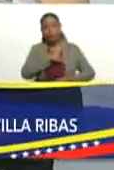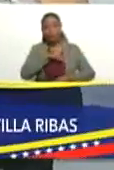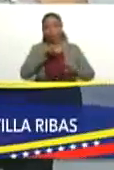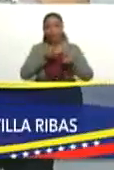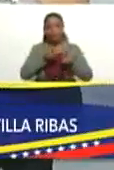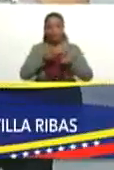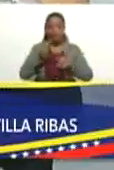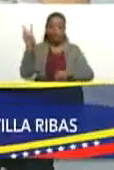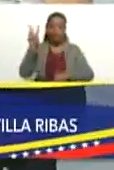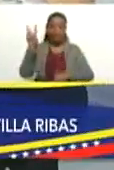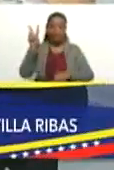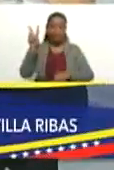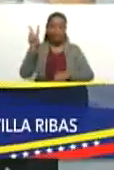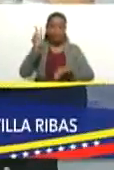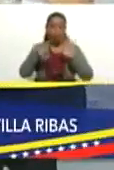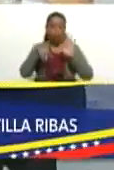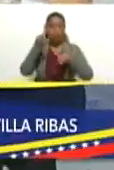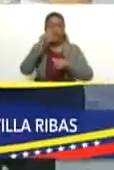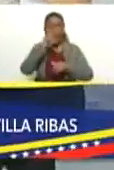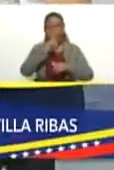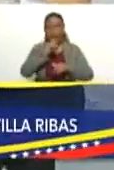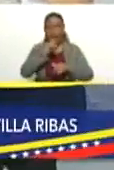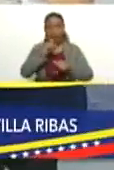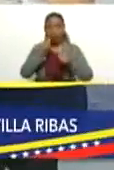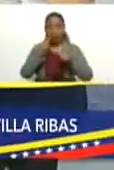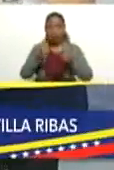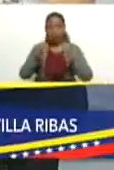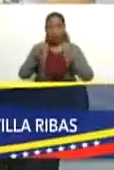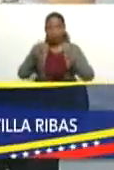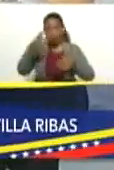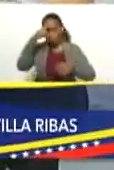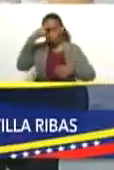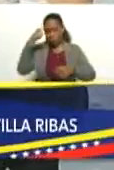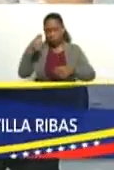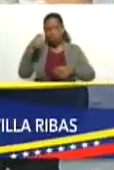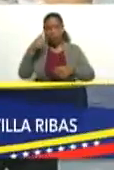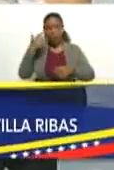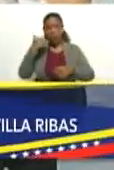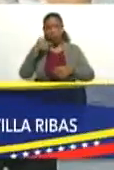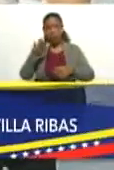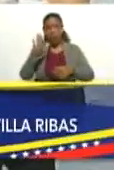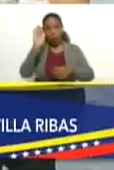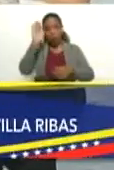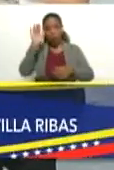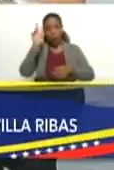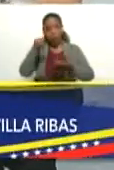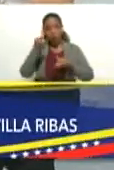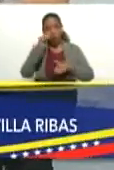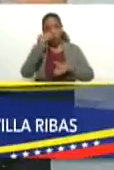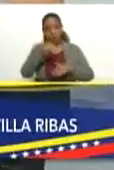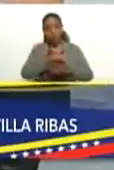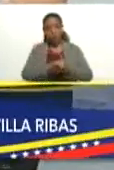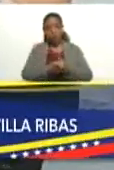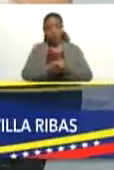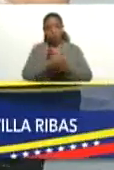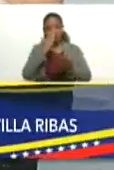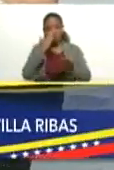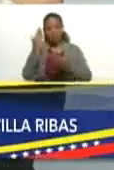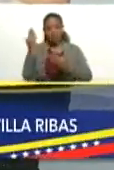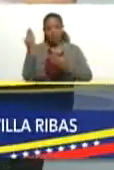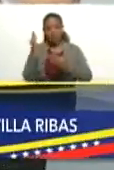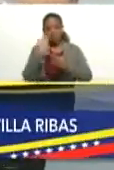Vivienda Venezuela. 12 años bien ganado, bien sudado, y vamos por 12 más. Pero quisiera que fuera Elizabeth, presidente, antes de entrar a